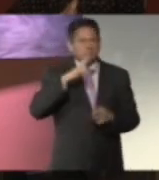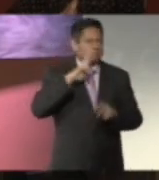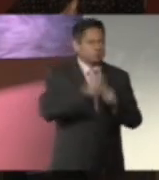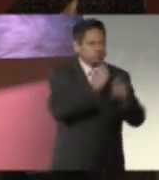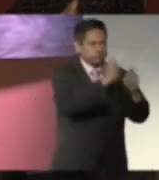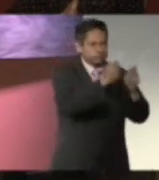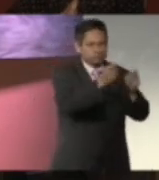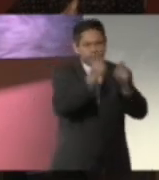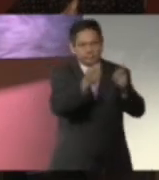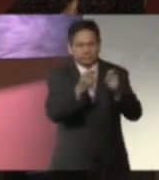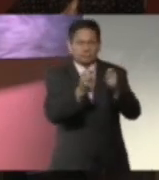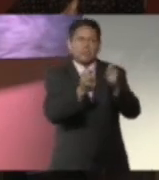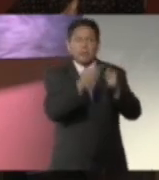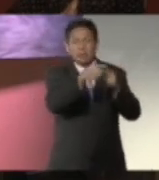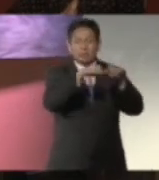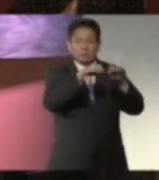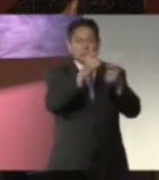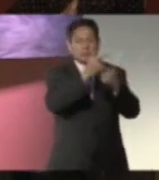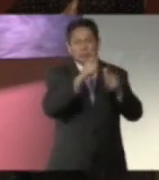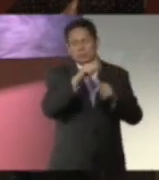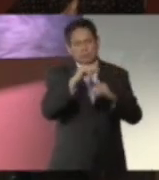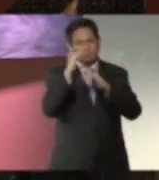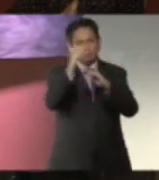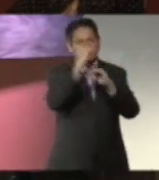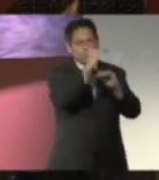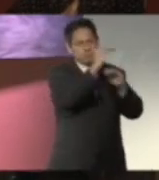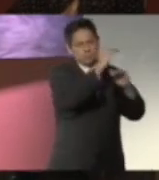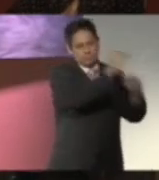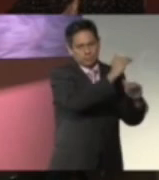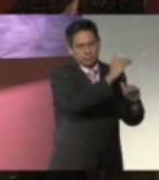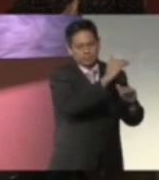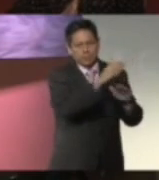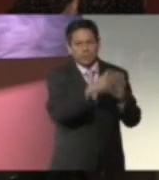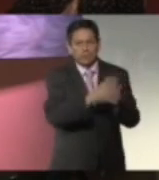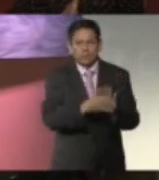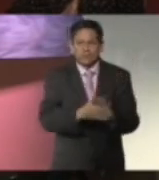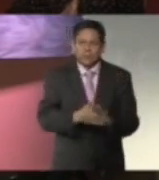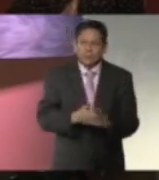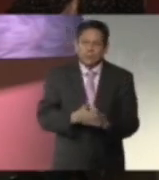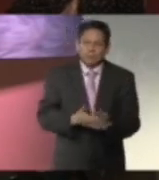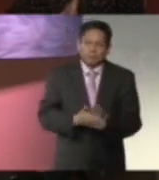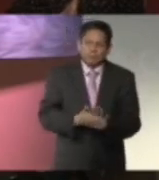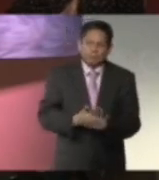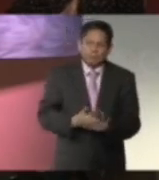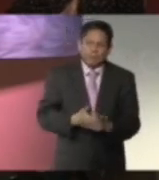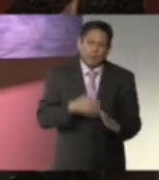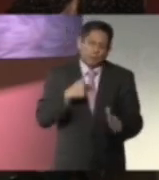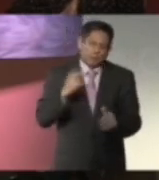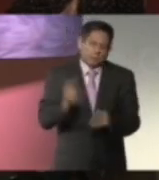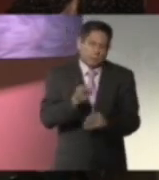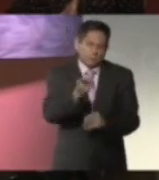permitido y nosotros todo lo que nos está prohibido, ¿no? Los ciudadanos. Okay. Entonces, la pregunta